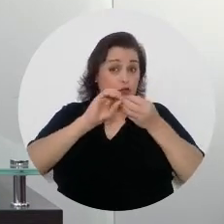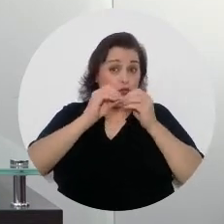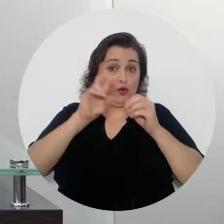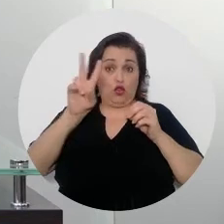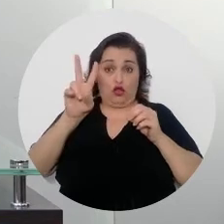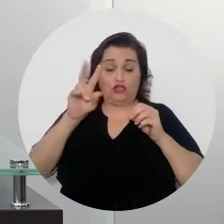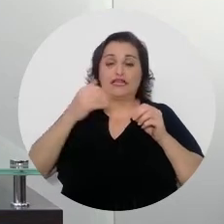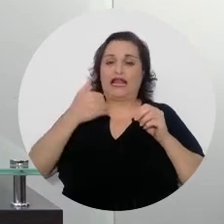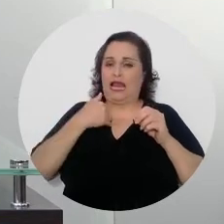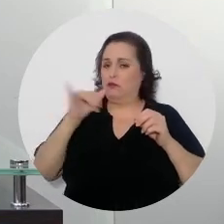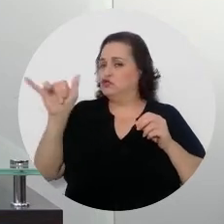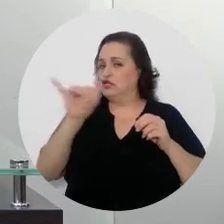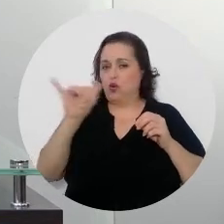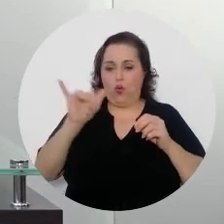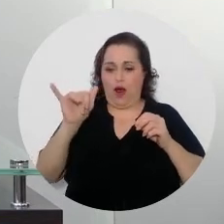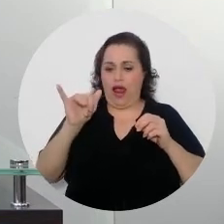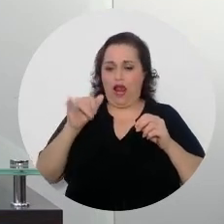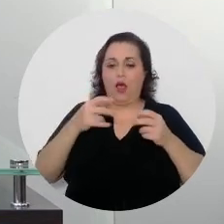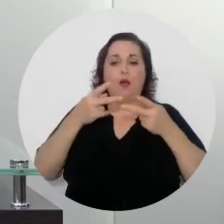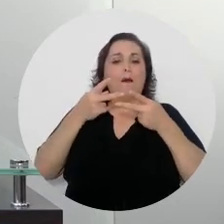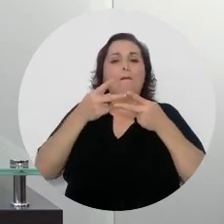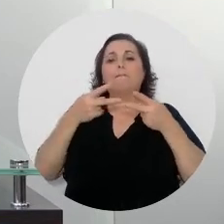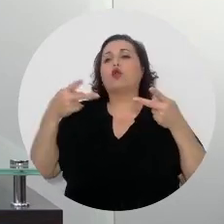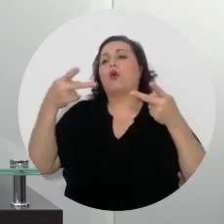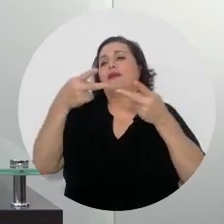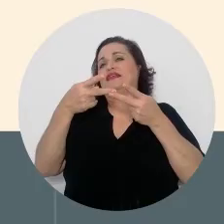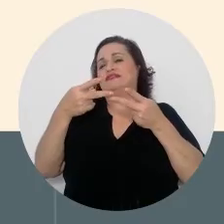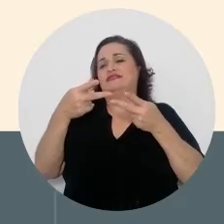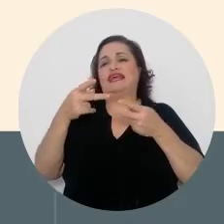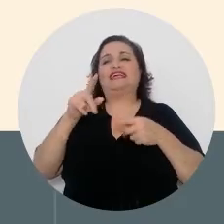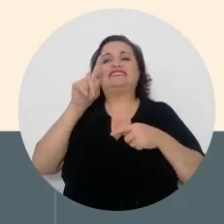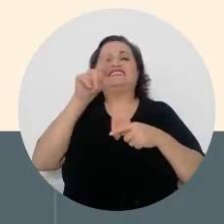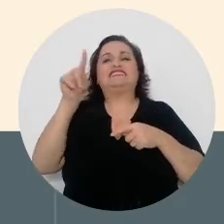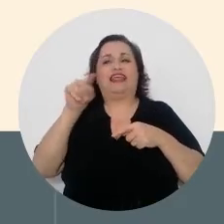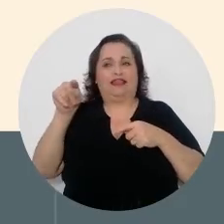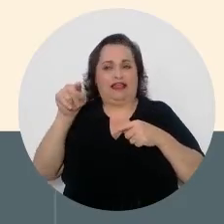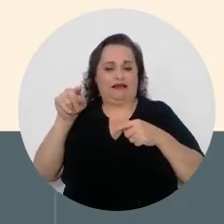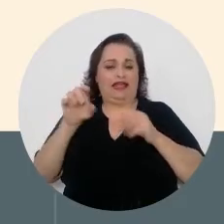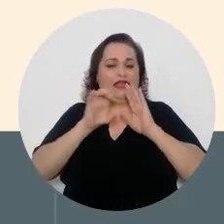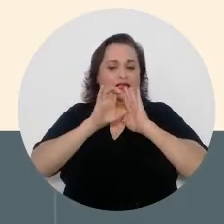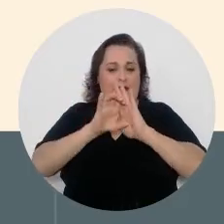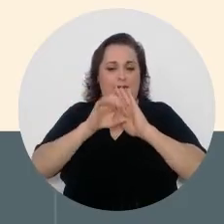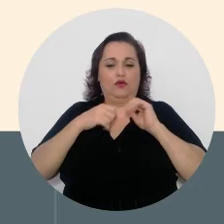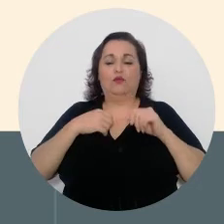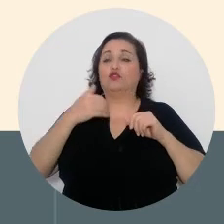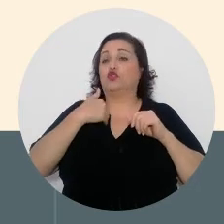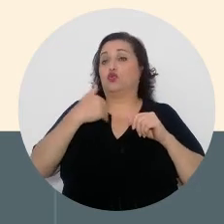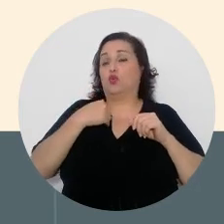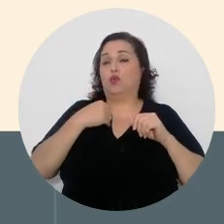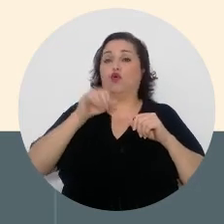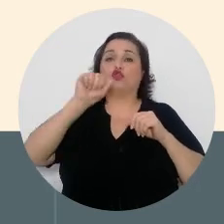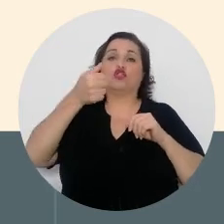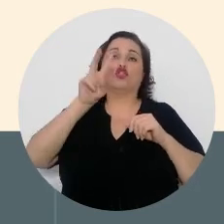Entonces, en este ejemplo número 2 vamos a tener igual la provincia Z. La provincia Z